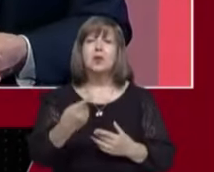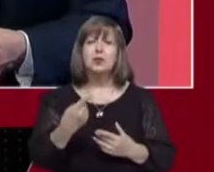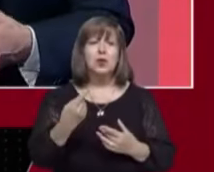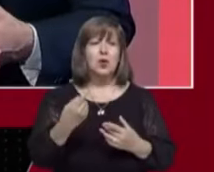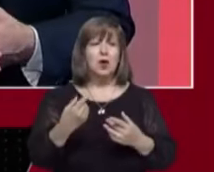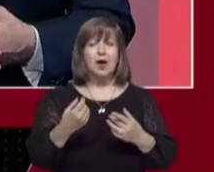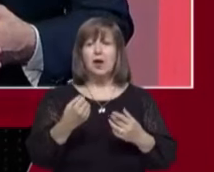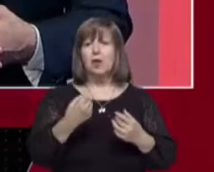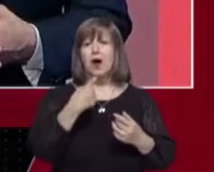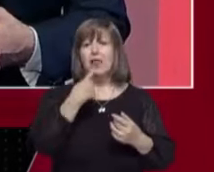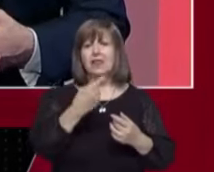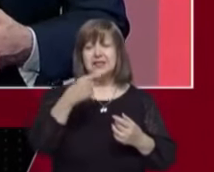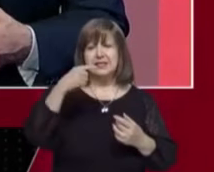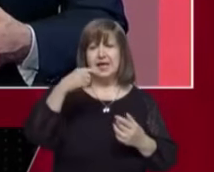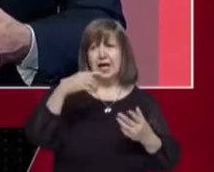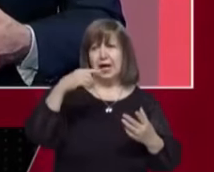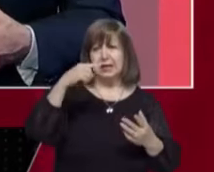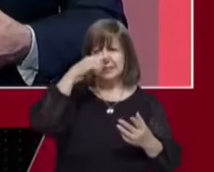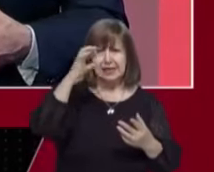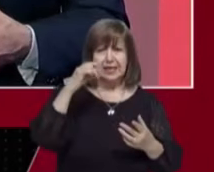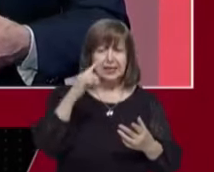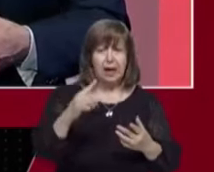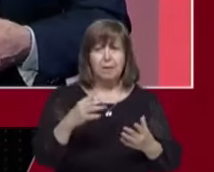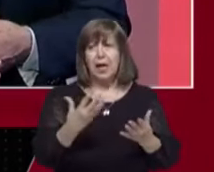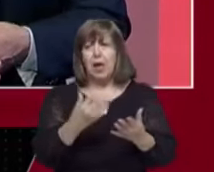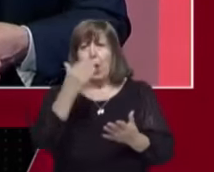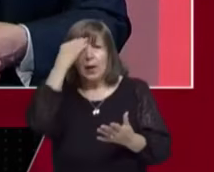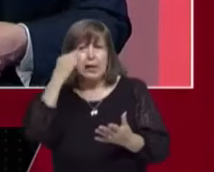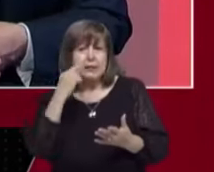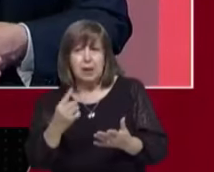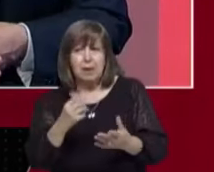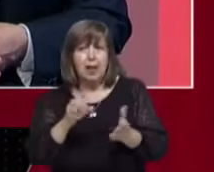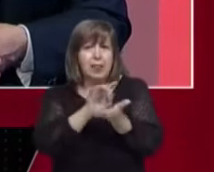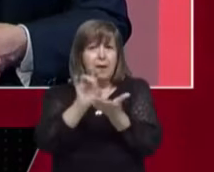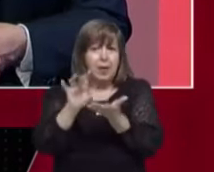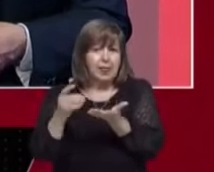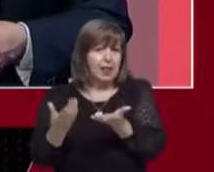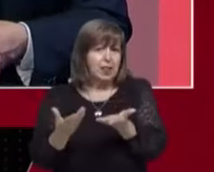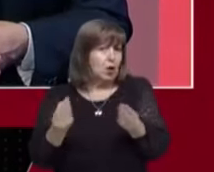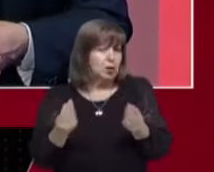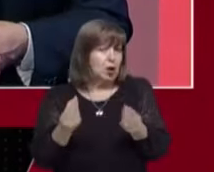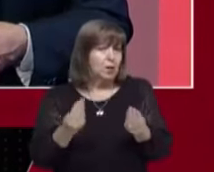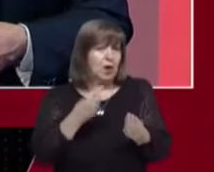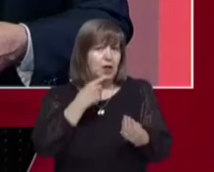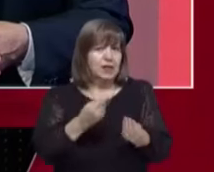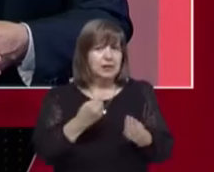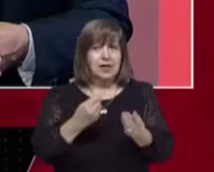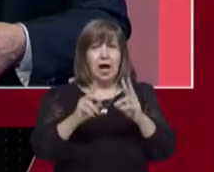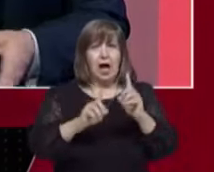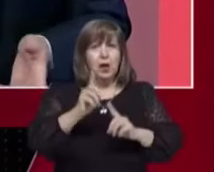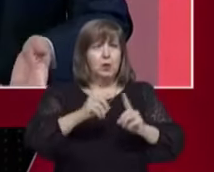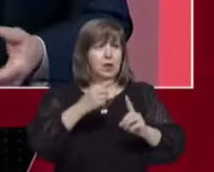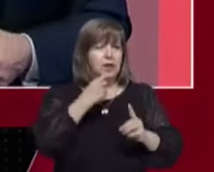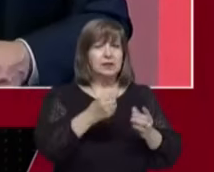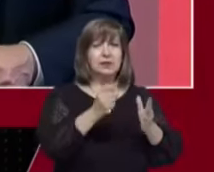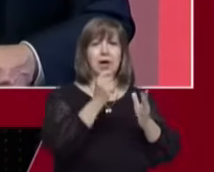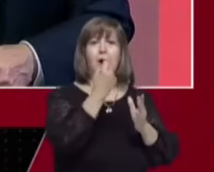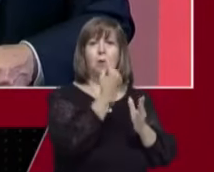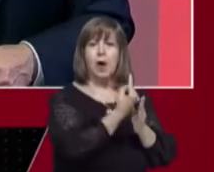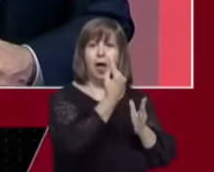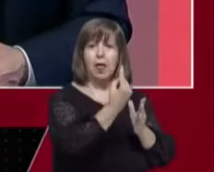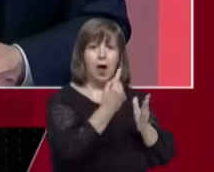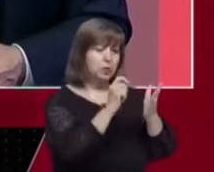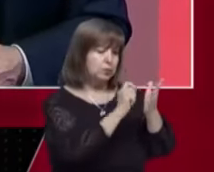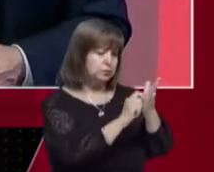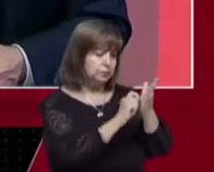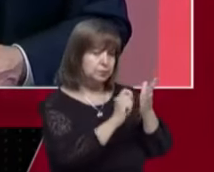hay, el número de 70.000 y 15.000, el resto? Adorni dice que algunos están verificando, están estudiando caso por caso y